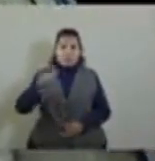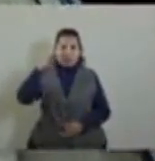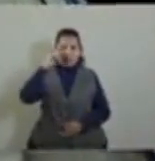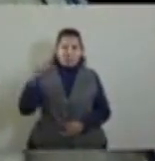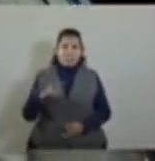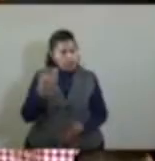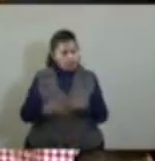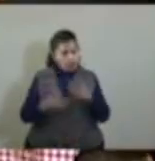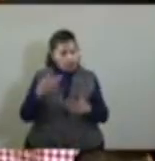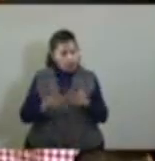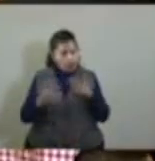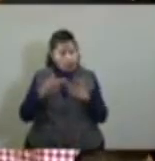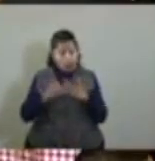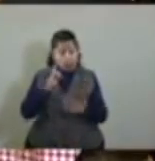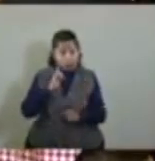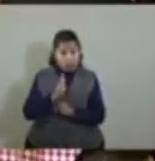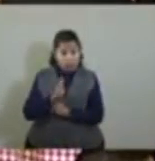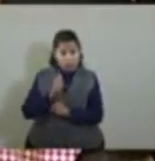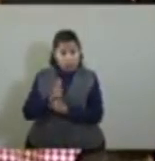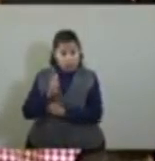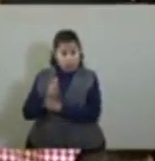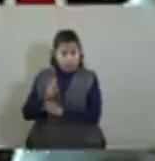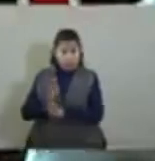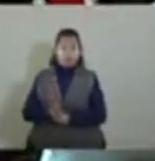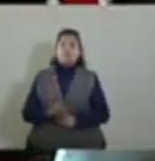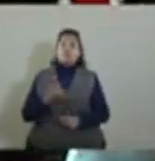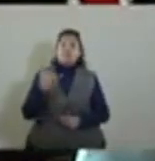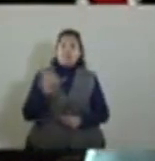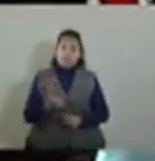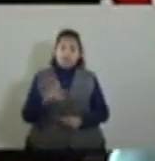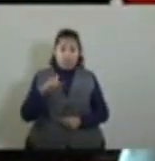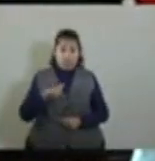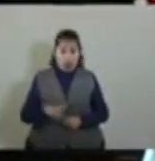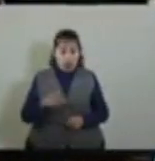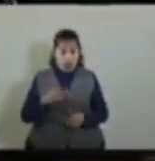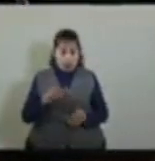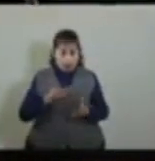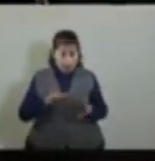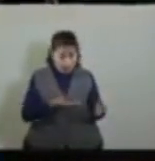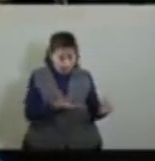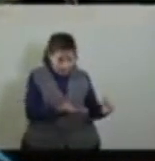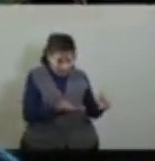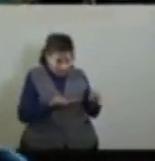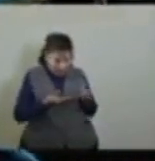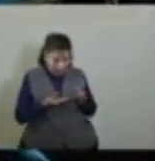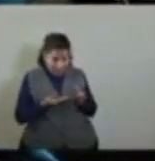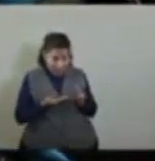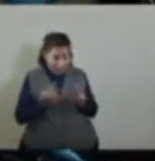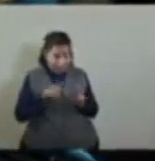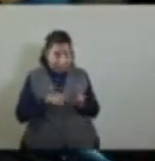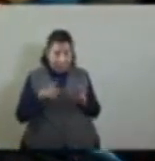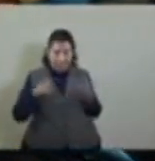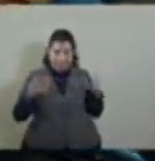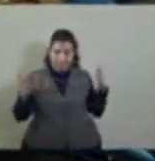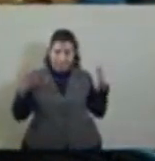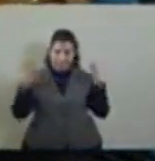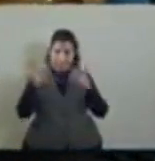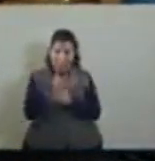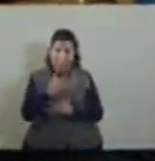a la transformación. Recibimos un estado frente a una verdadera emergencia